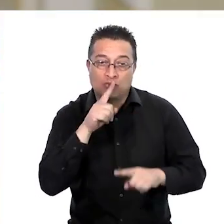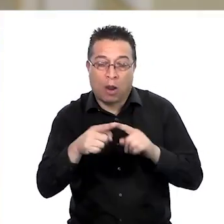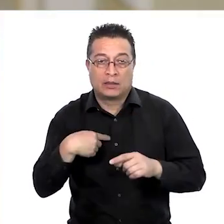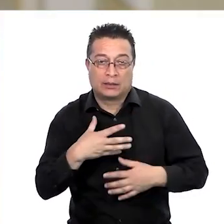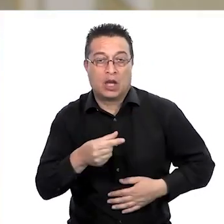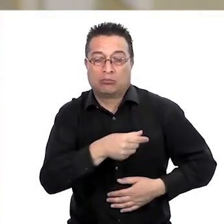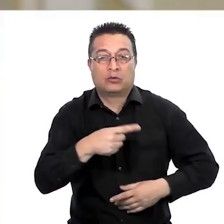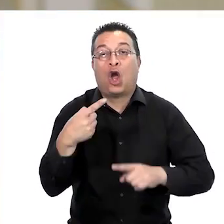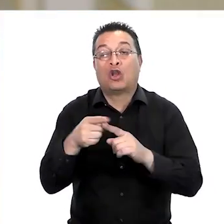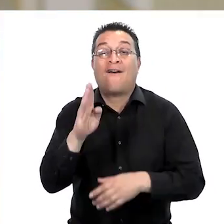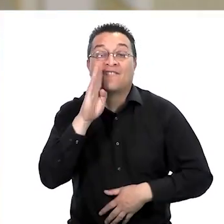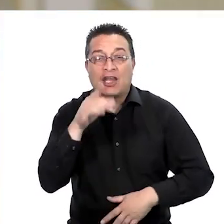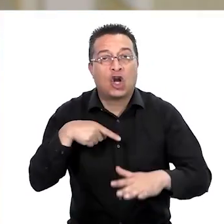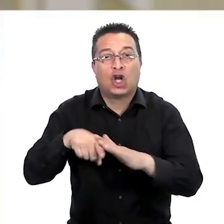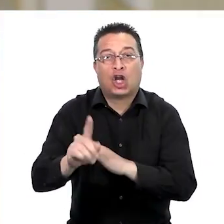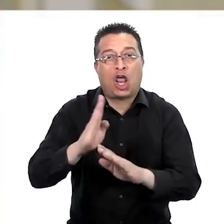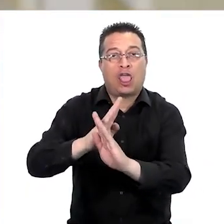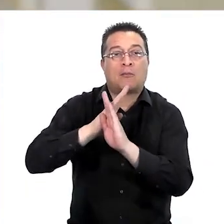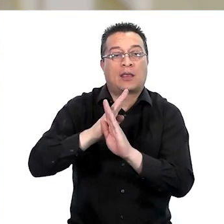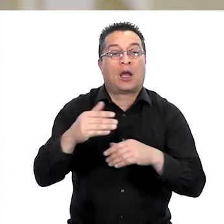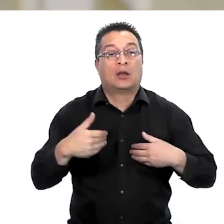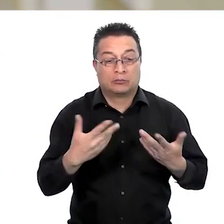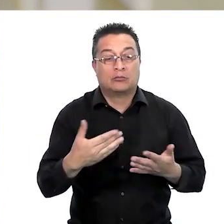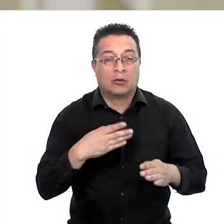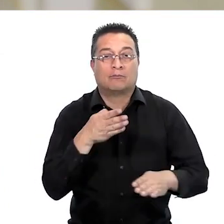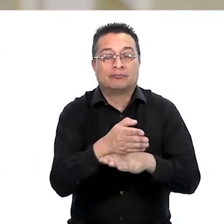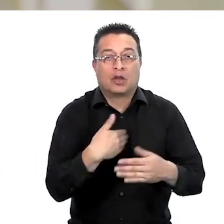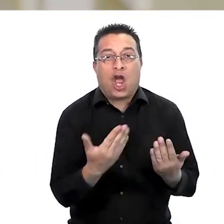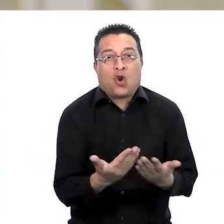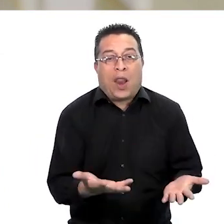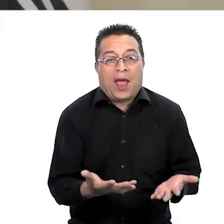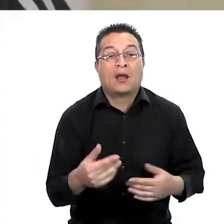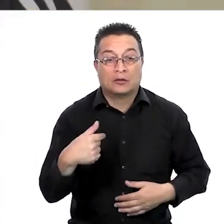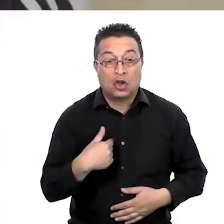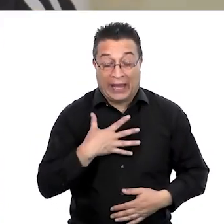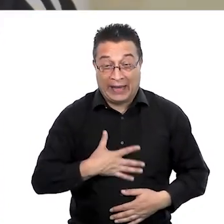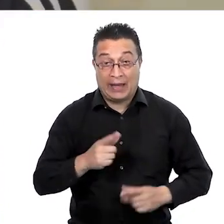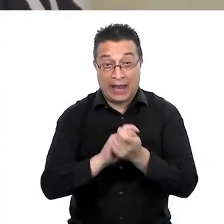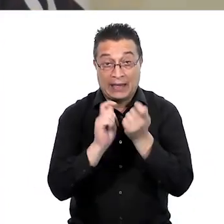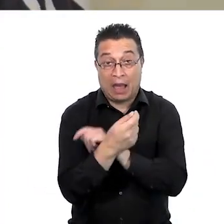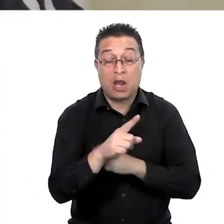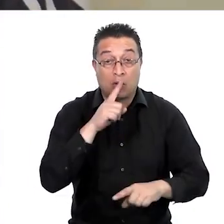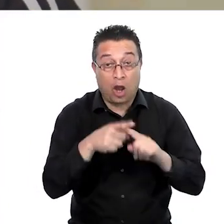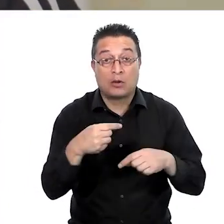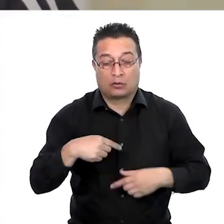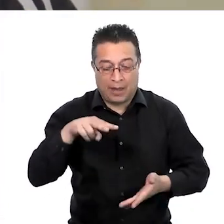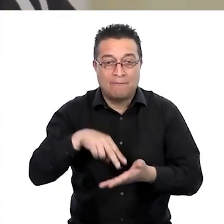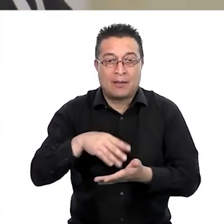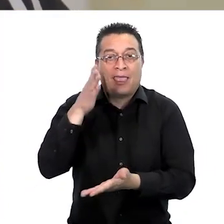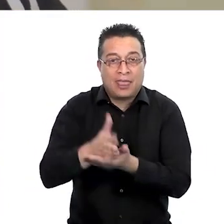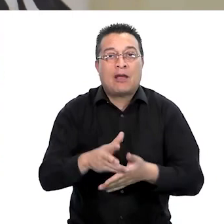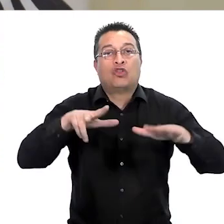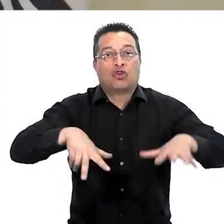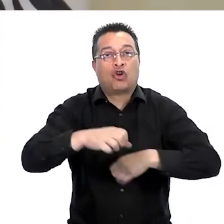otro nombre y no me dejan entrar en los baños. Mi mamá fue a alegar al colegio. Si yo me quiero cambiar el nombre, yo recién tengo que